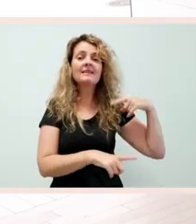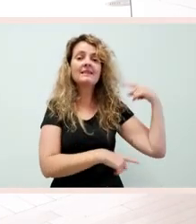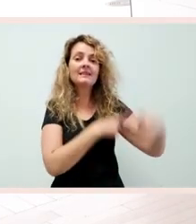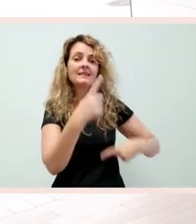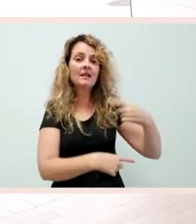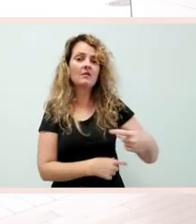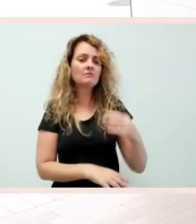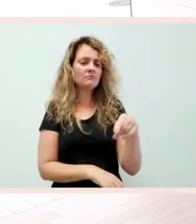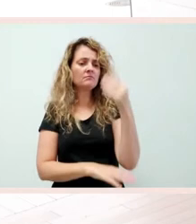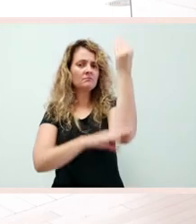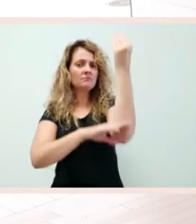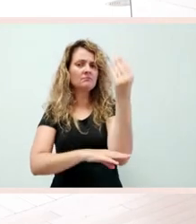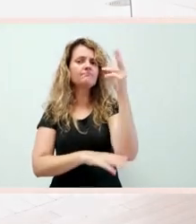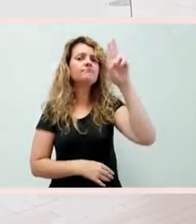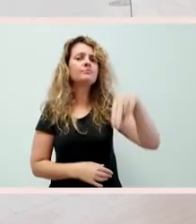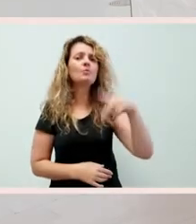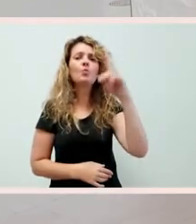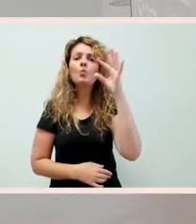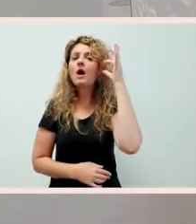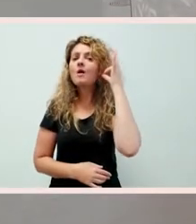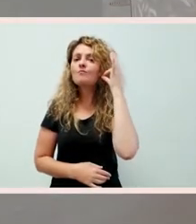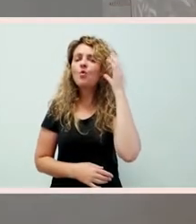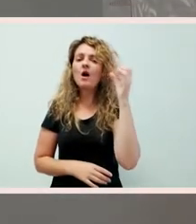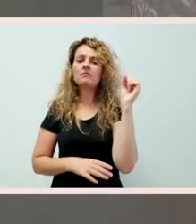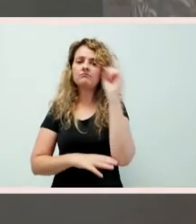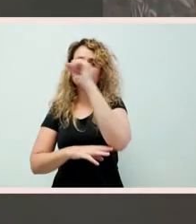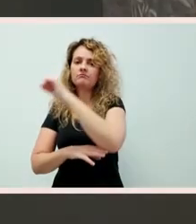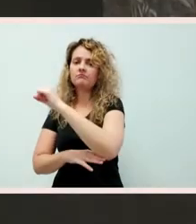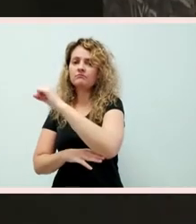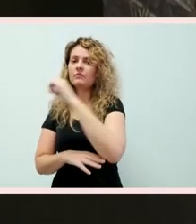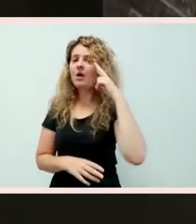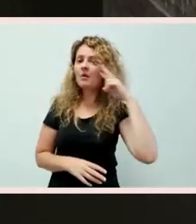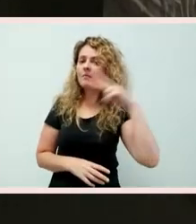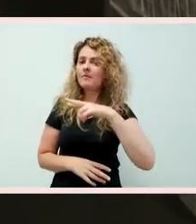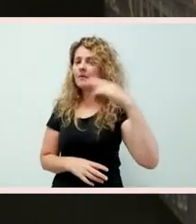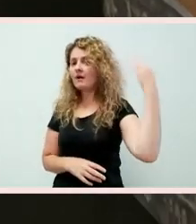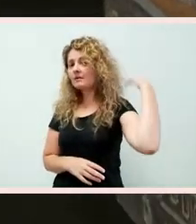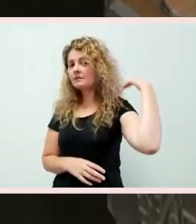ver perfectamente como unha muller que das costas ao espectador, que está de xeonllos,